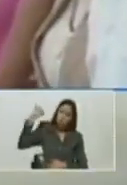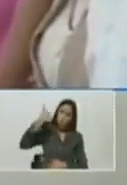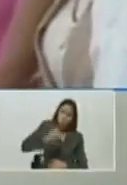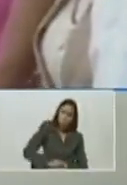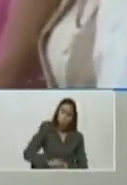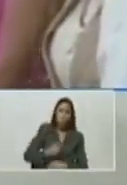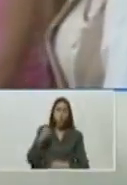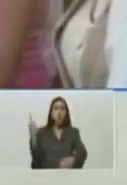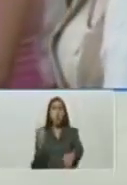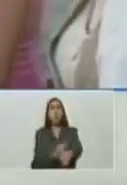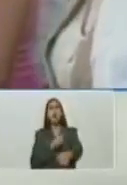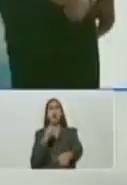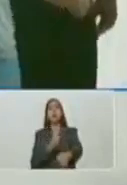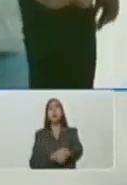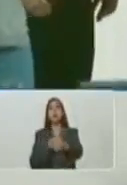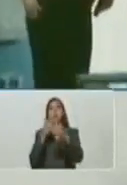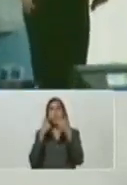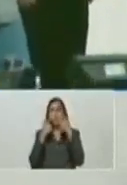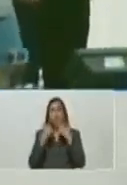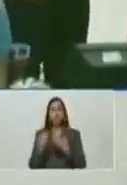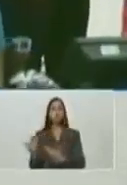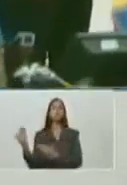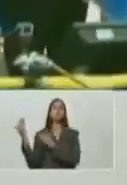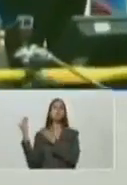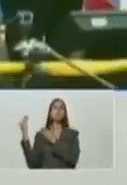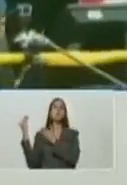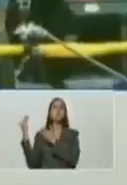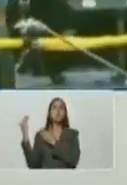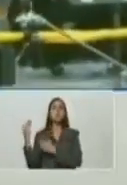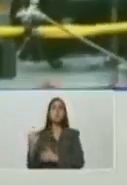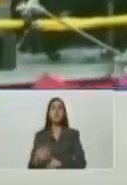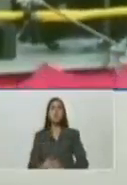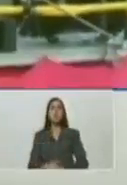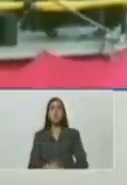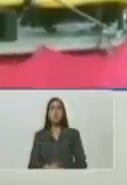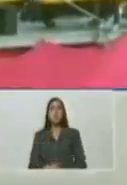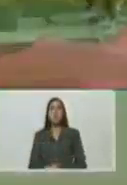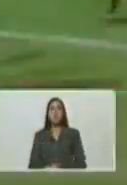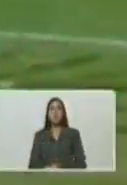hermano Diego Armando Maradona. Adelante.